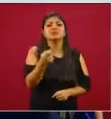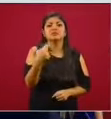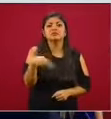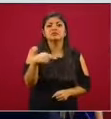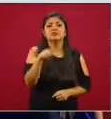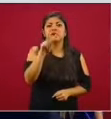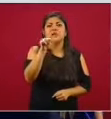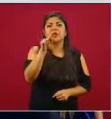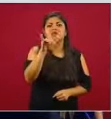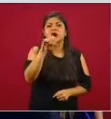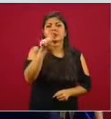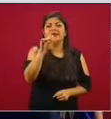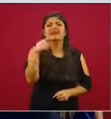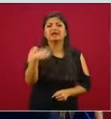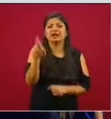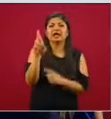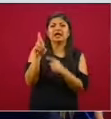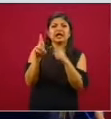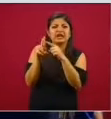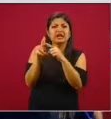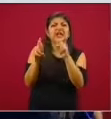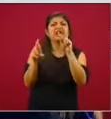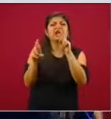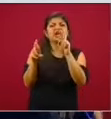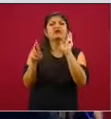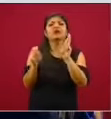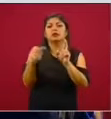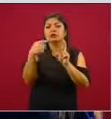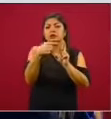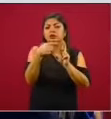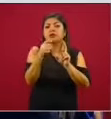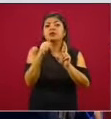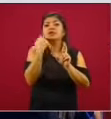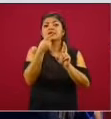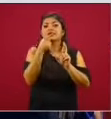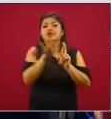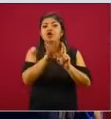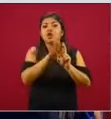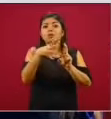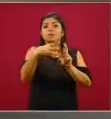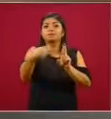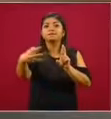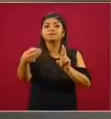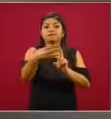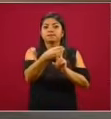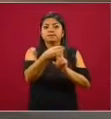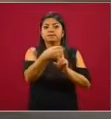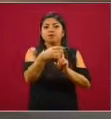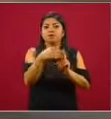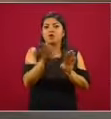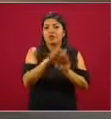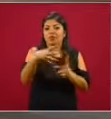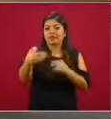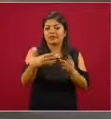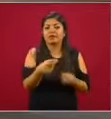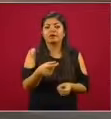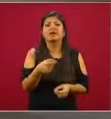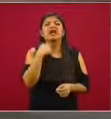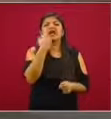R. R es el número de reproducción de la epidemia. En términos muy simples, lo que quiere decir es